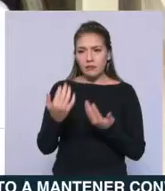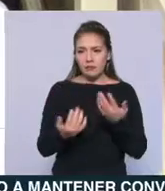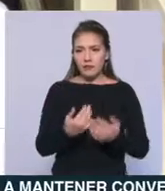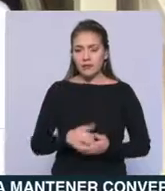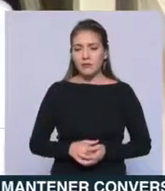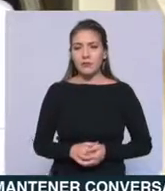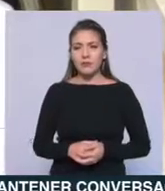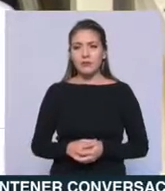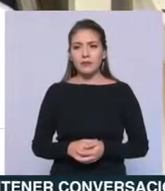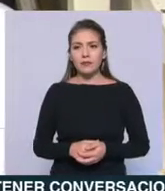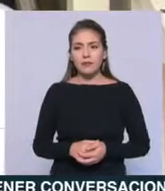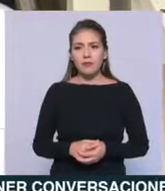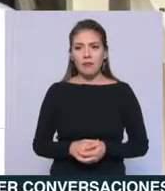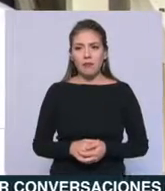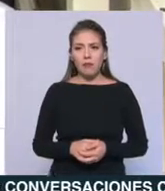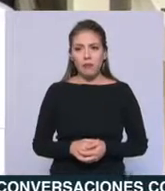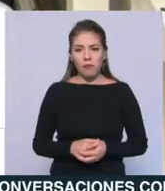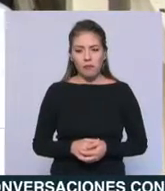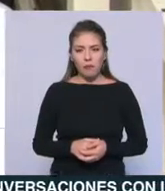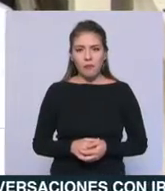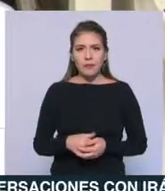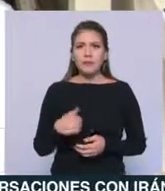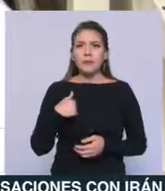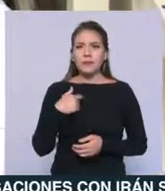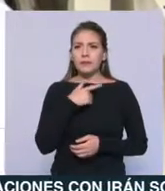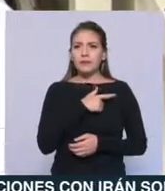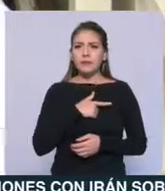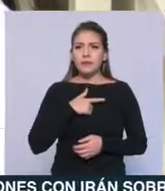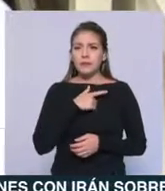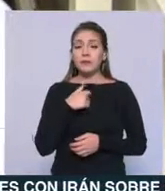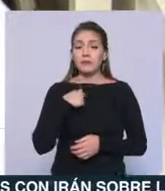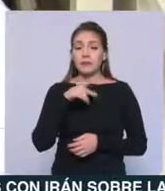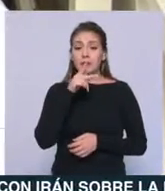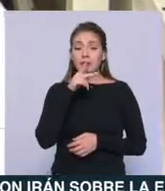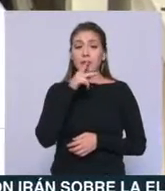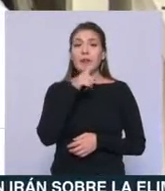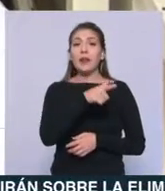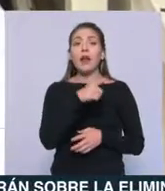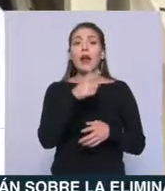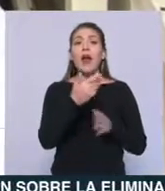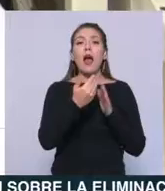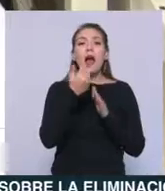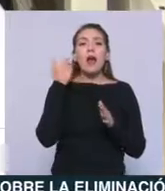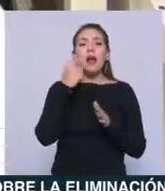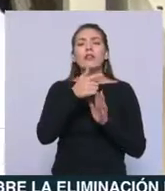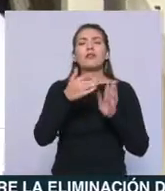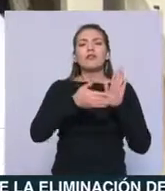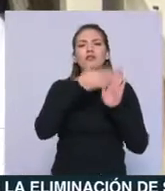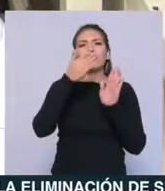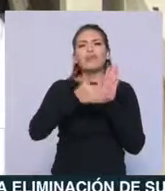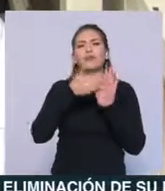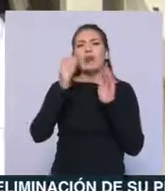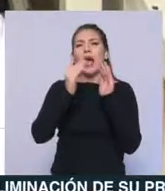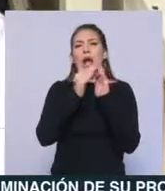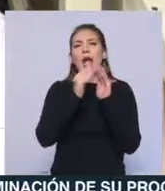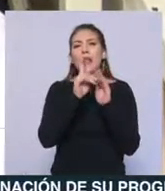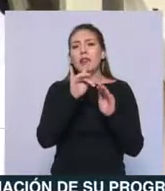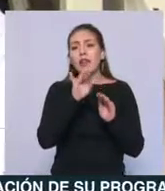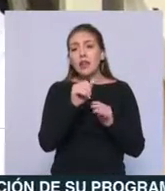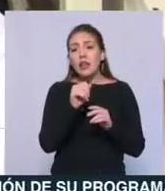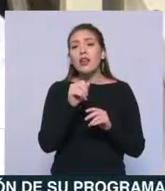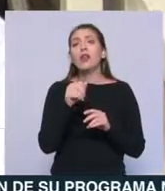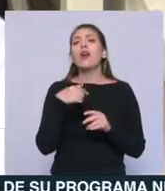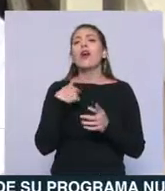me gusta. Mi papá estaba construyendo la casa de mi tío y yo siempre me subía a ayudarle. Y ya le